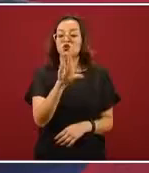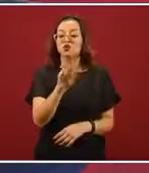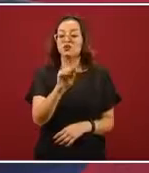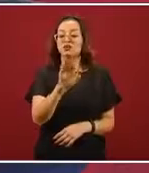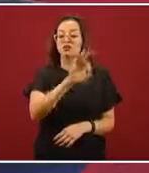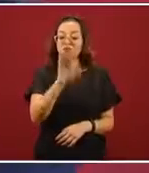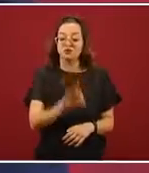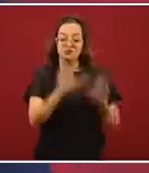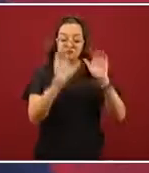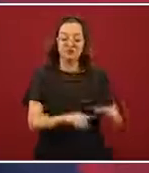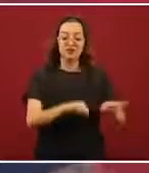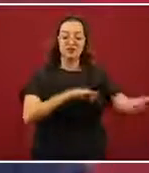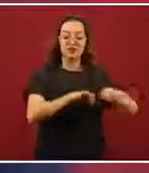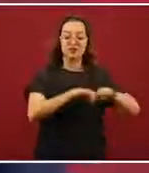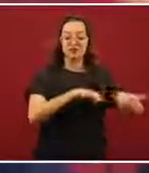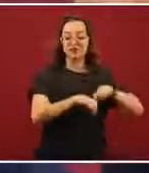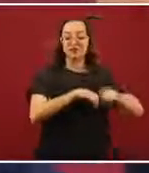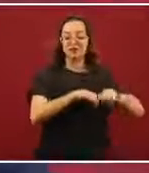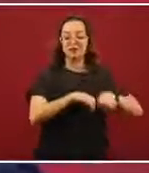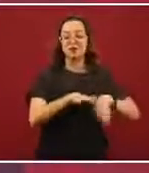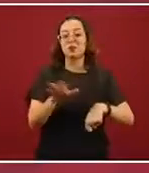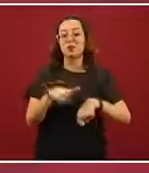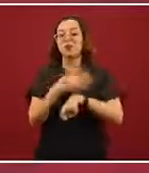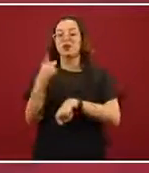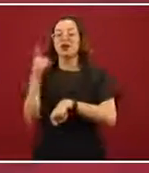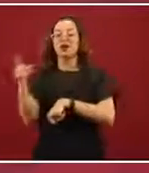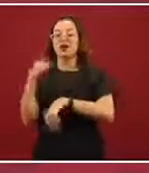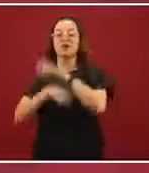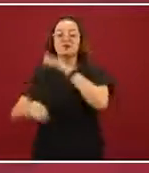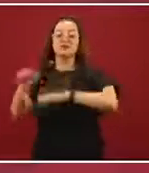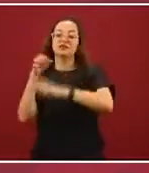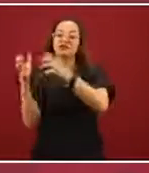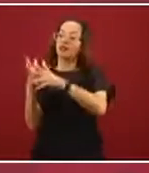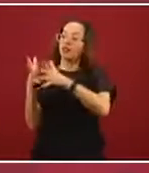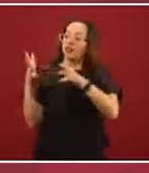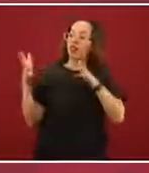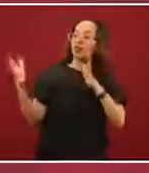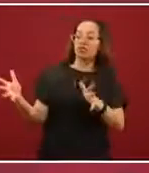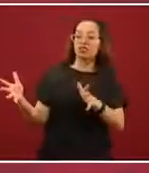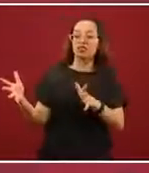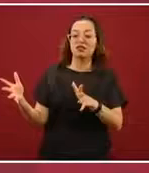90%, porque las grandes empresas pues